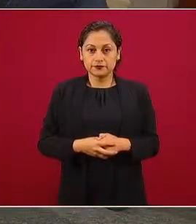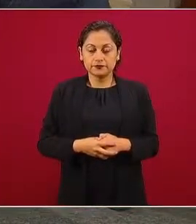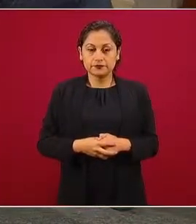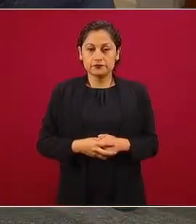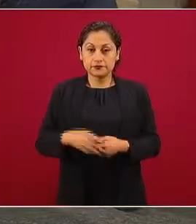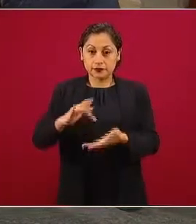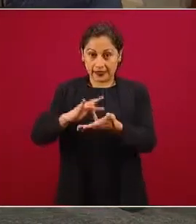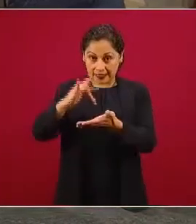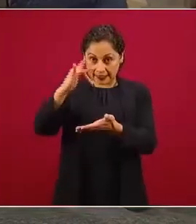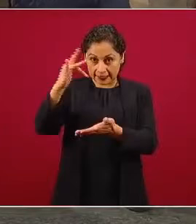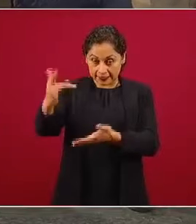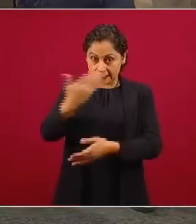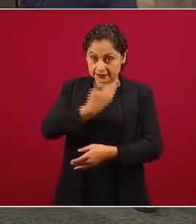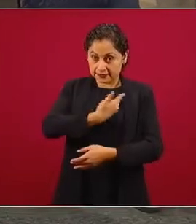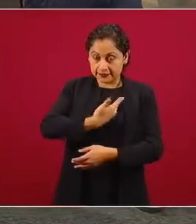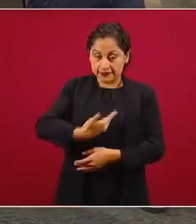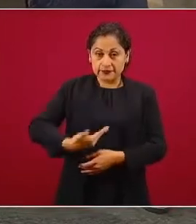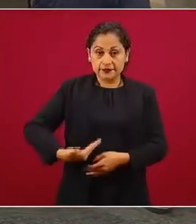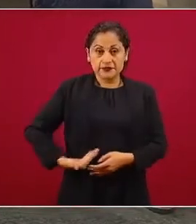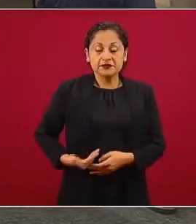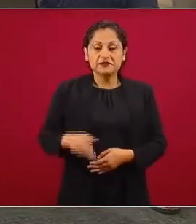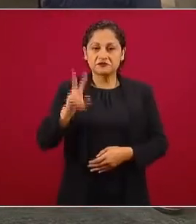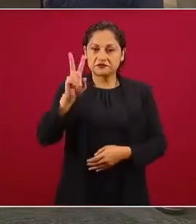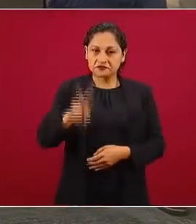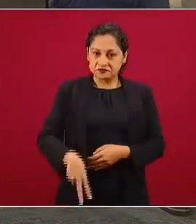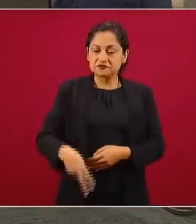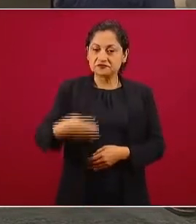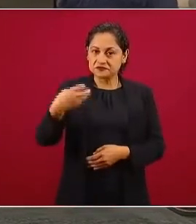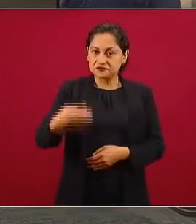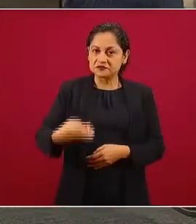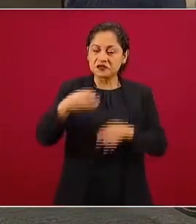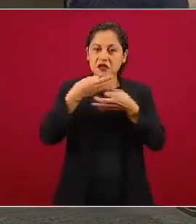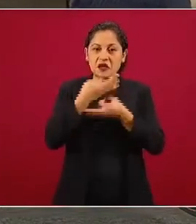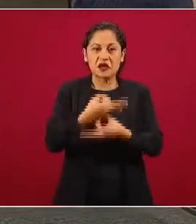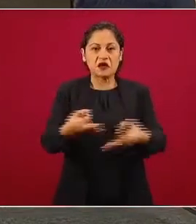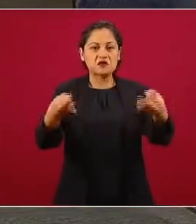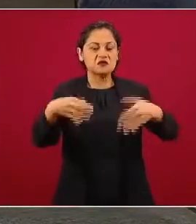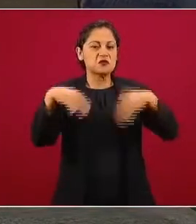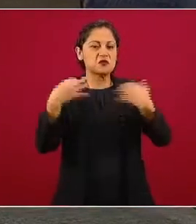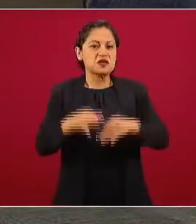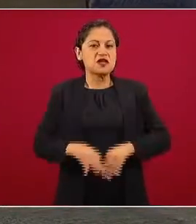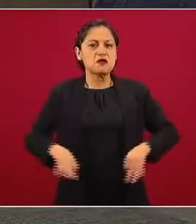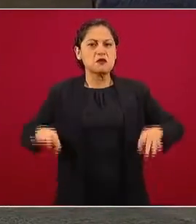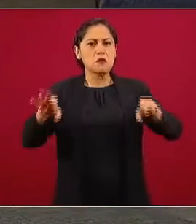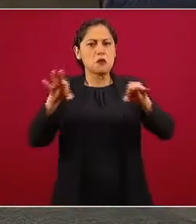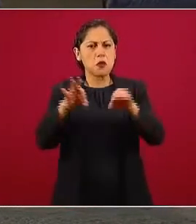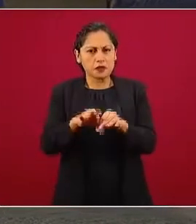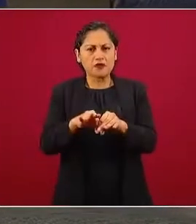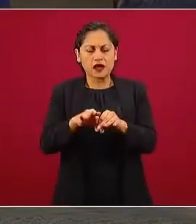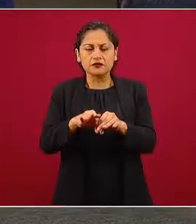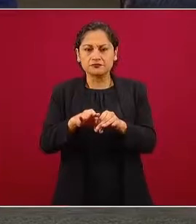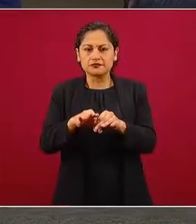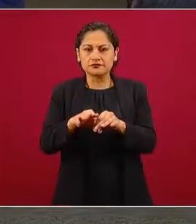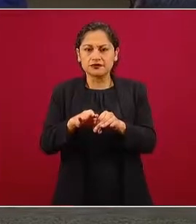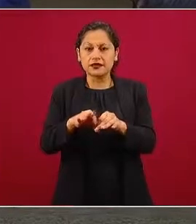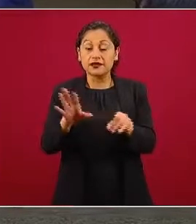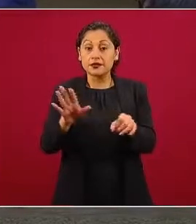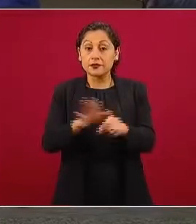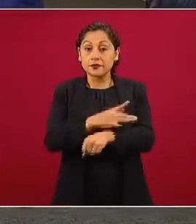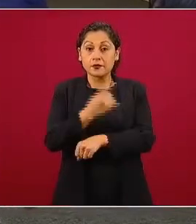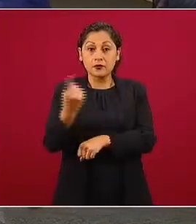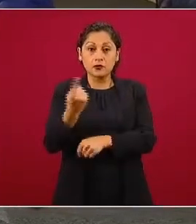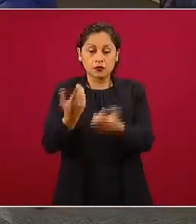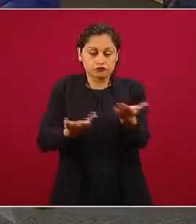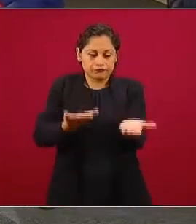Muchas gracias, presidente. Efectivamente, este es un anuncio muy importante, es un anuncio trascendental, sobre todo por el fin último de